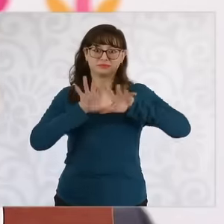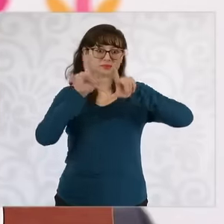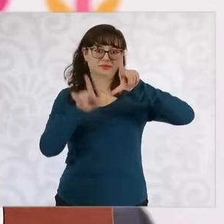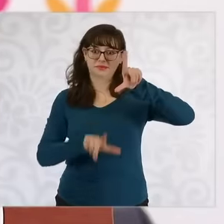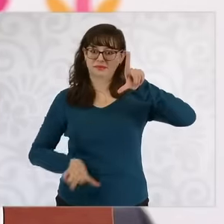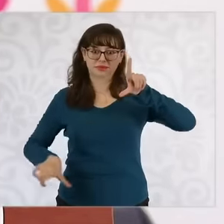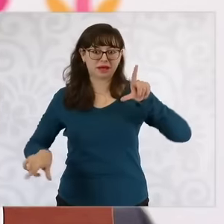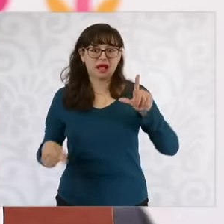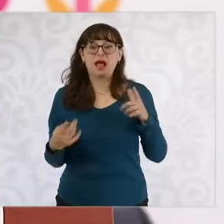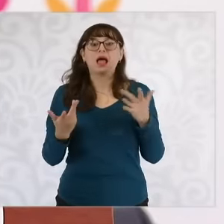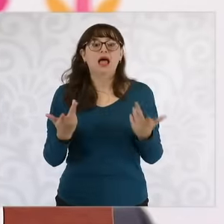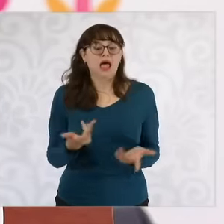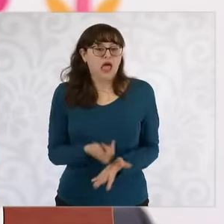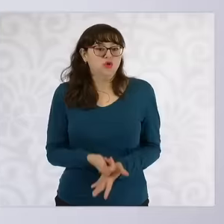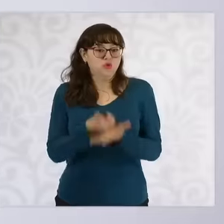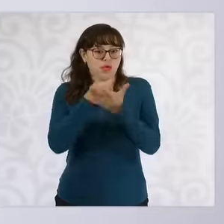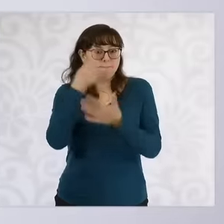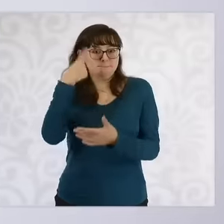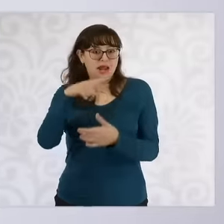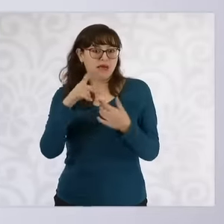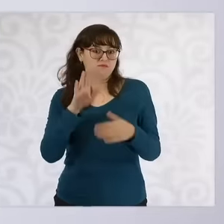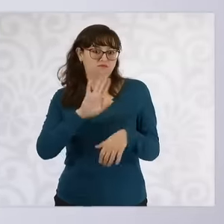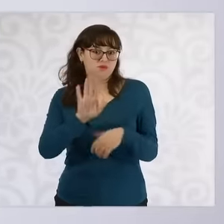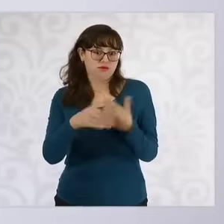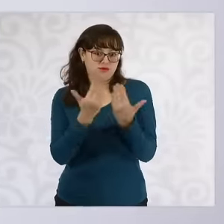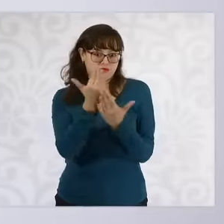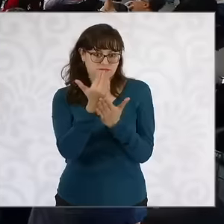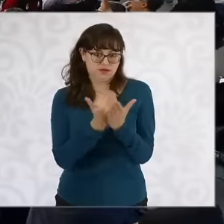a disminuir muertes por esta causa.